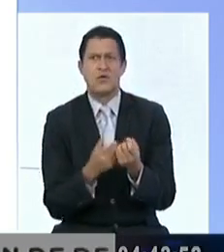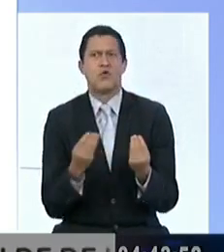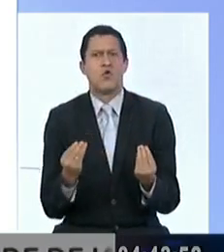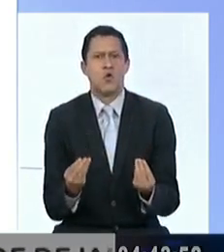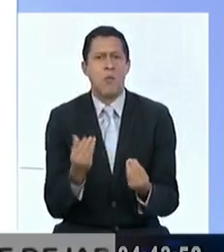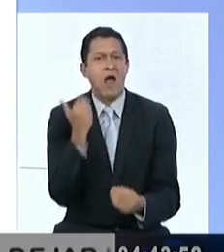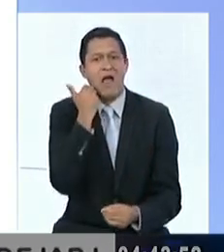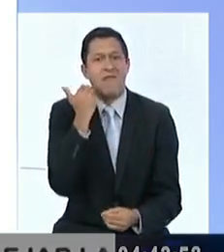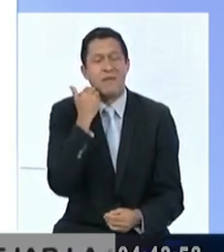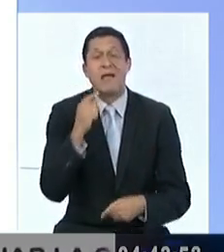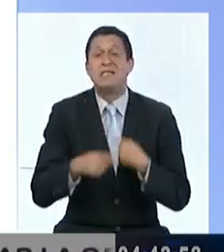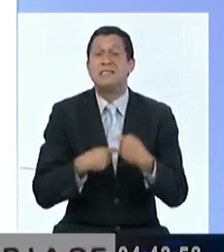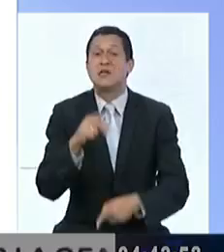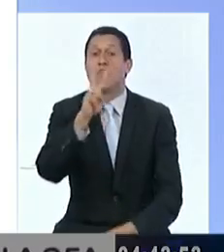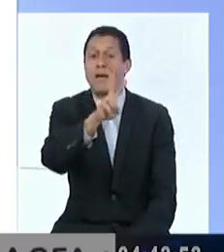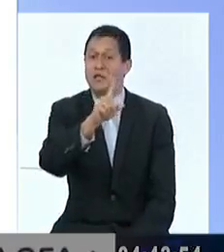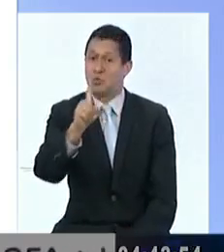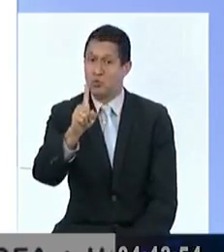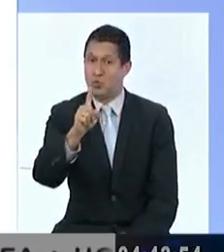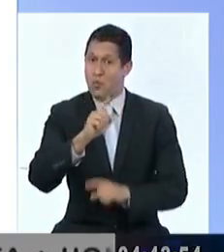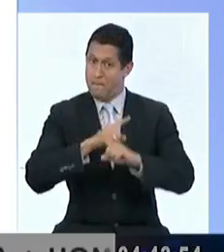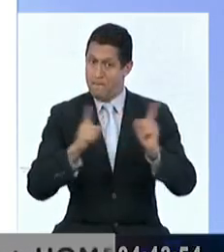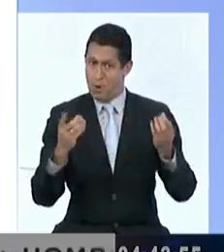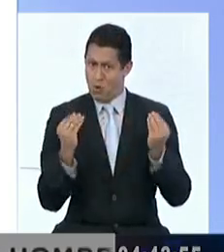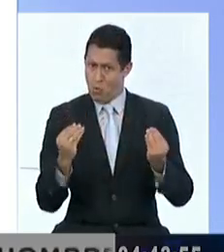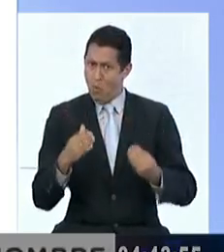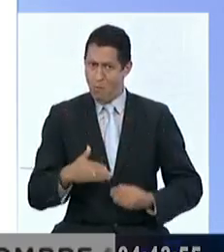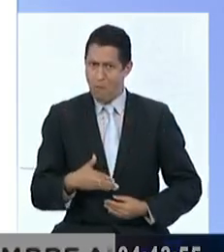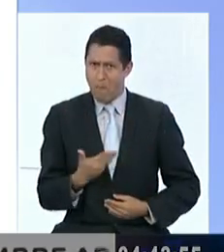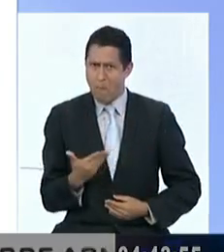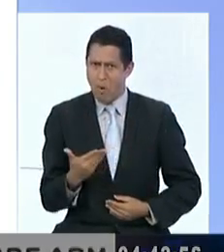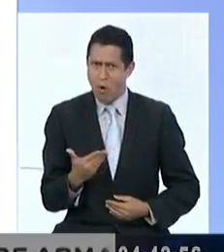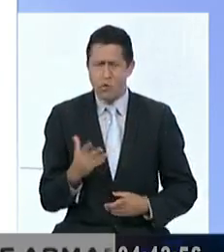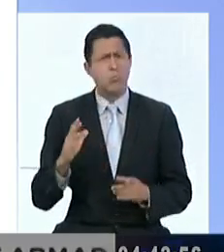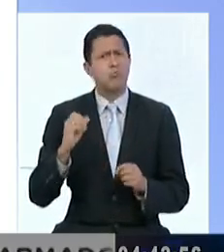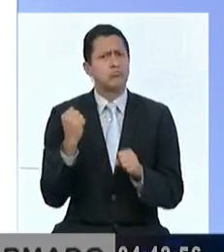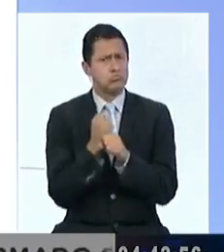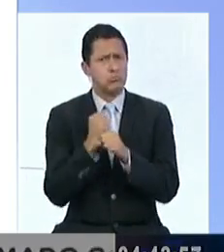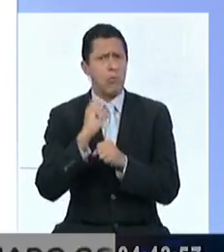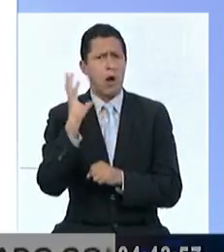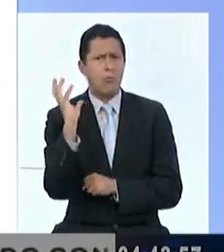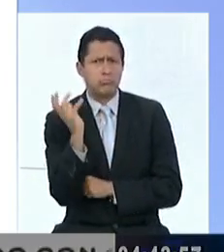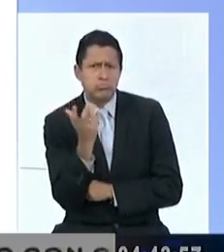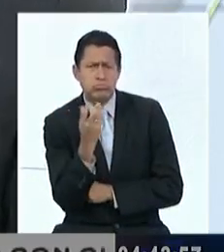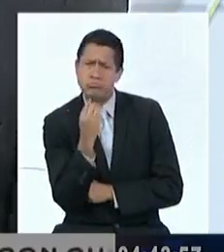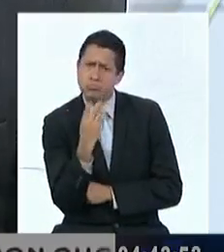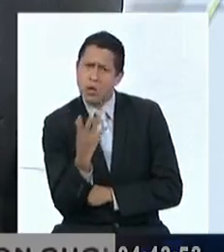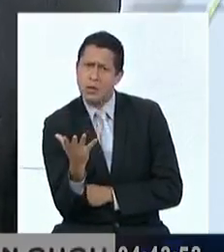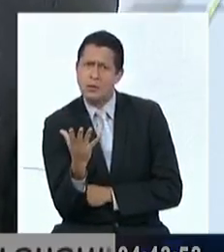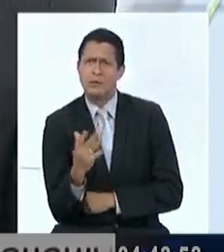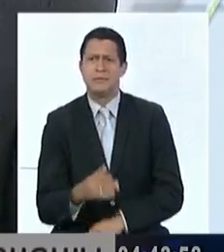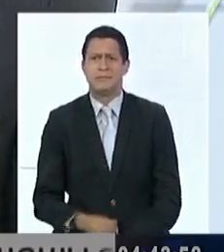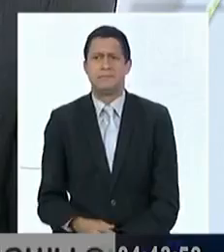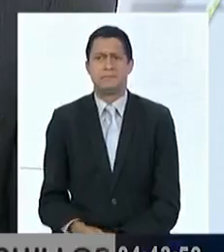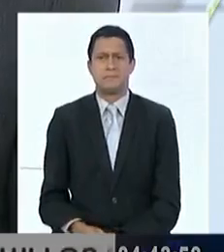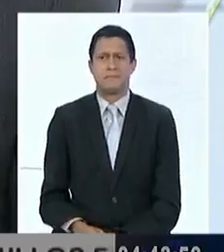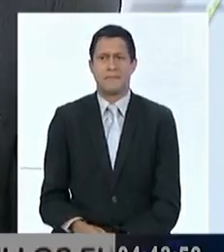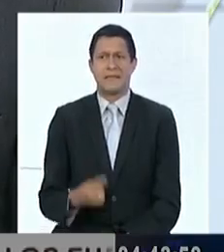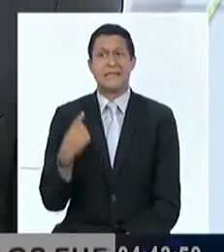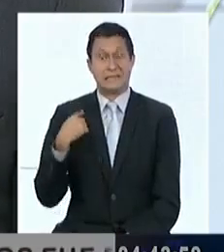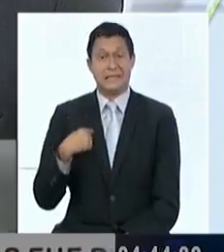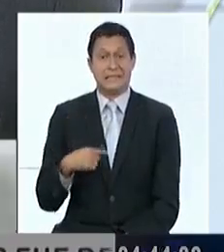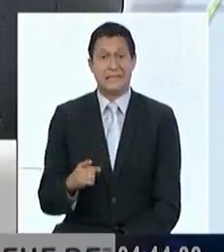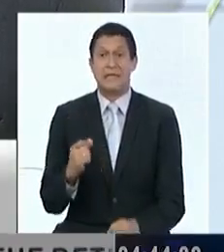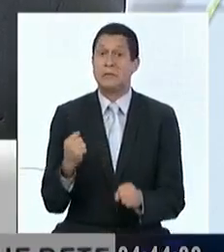la enfermedad del siglo 21 pero cómo podemos lograr un ambiente laboral sano bueno este realmente tiene que ser